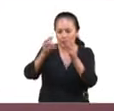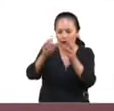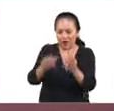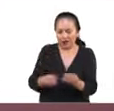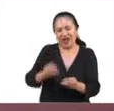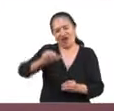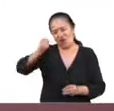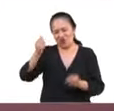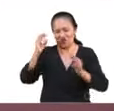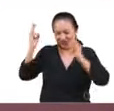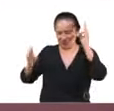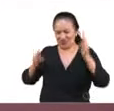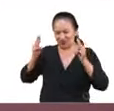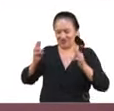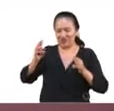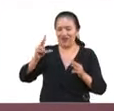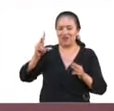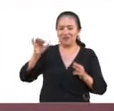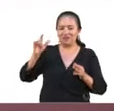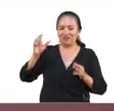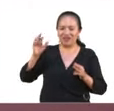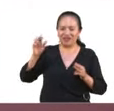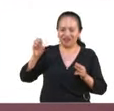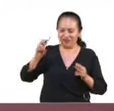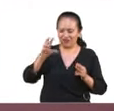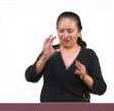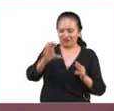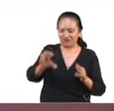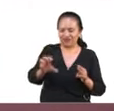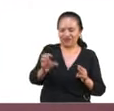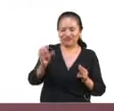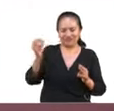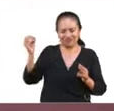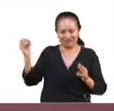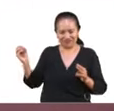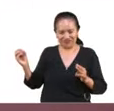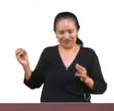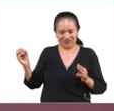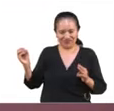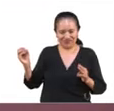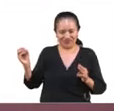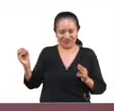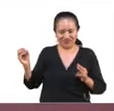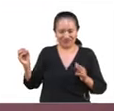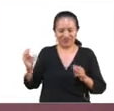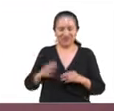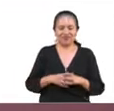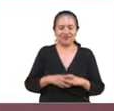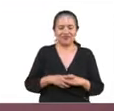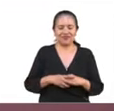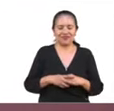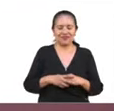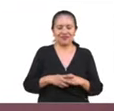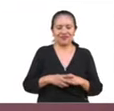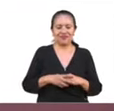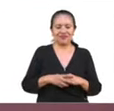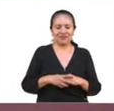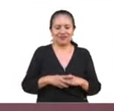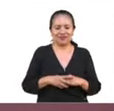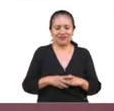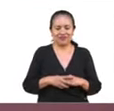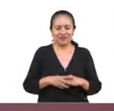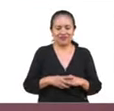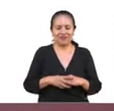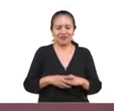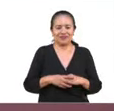Virreinato, y ahí en ese lugar, además de una mujer que colocaron, una figura que colocaron mujeres